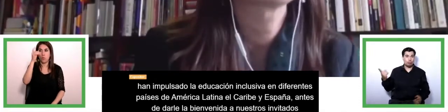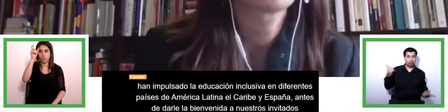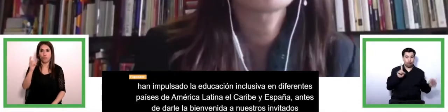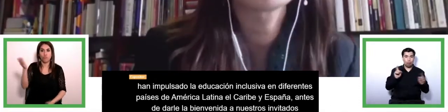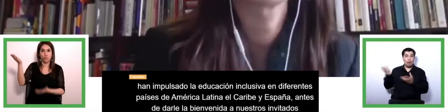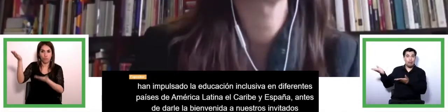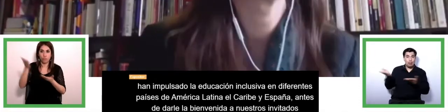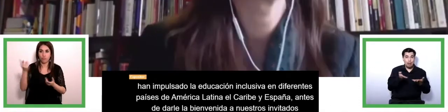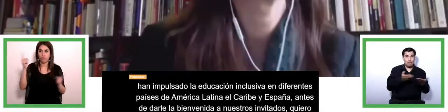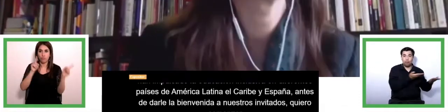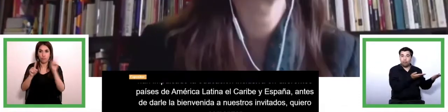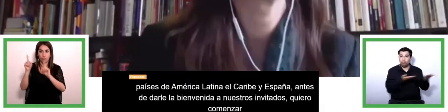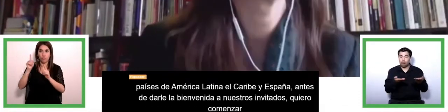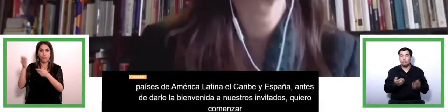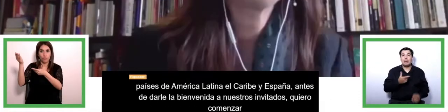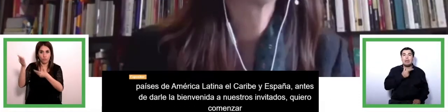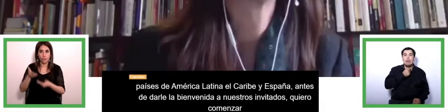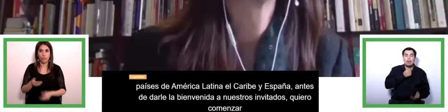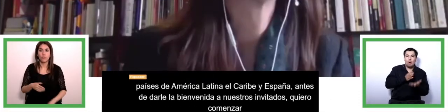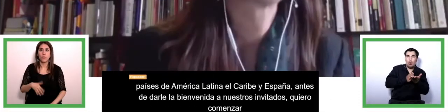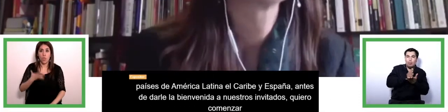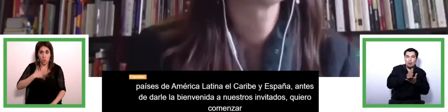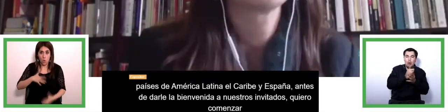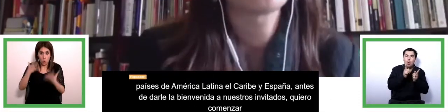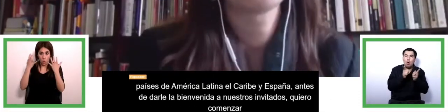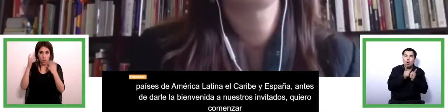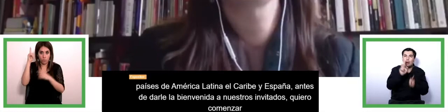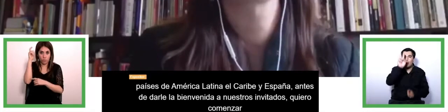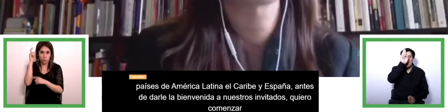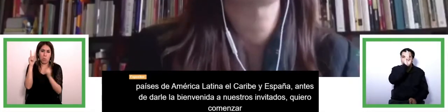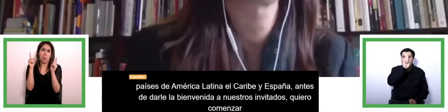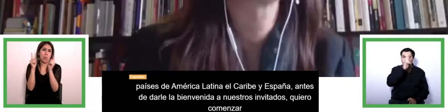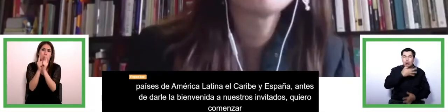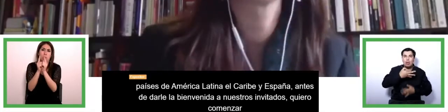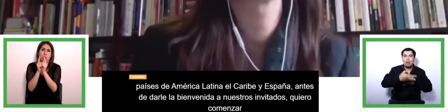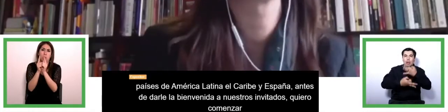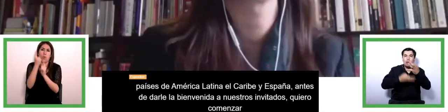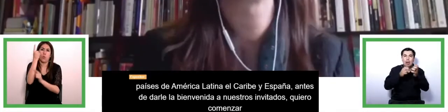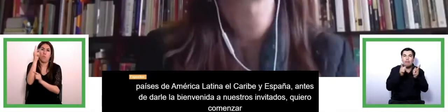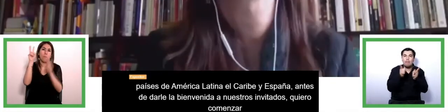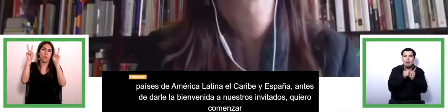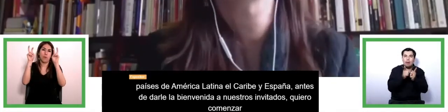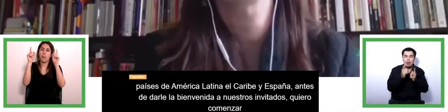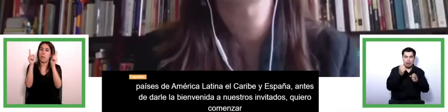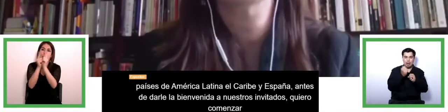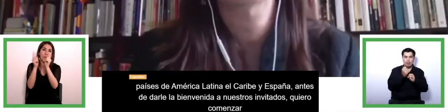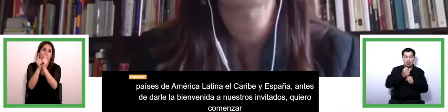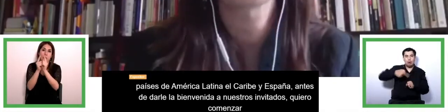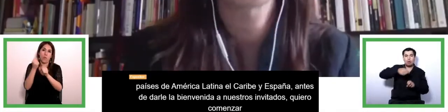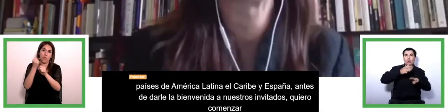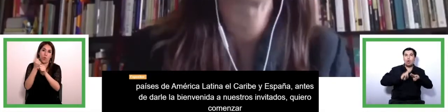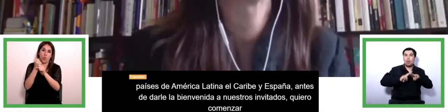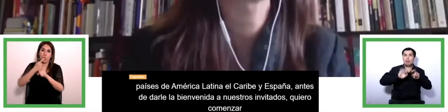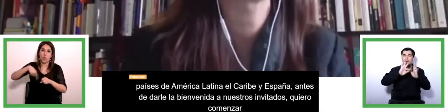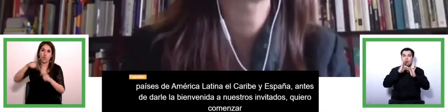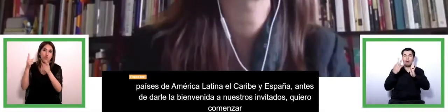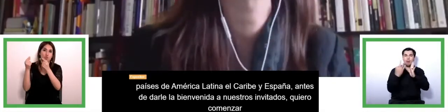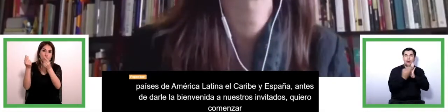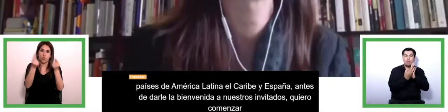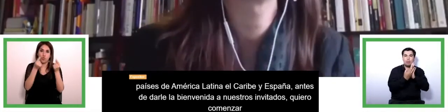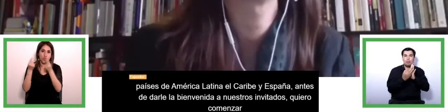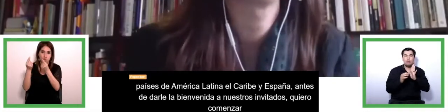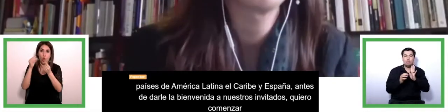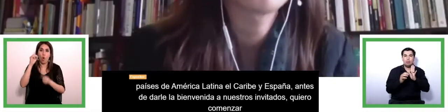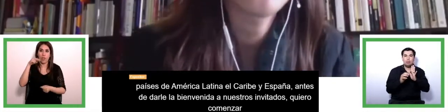comenzar haciendo una corta reflexión y contándoles brevemente el trabajo que hacemos desde la Fundación Saldarriaga Concha de Colombia